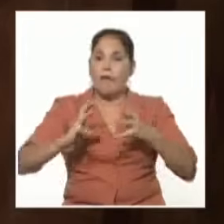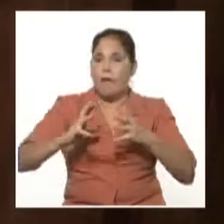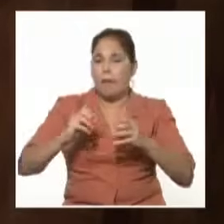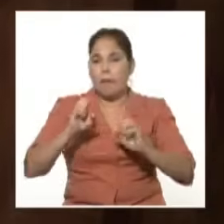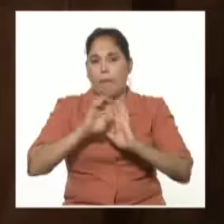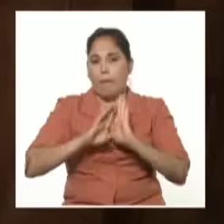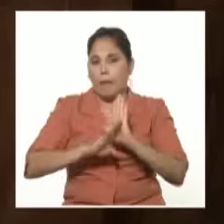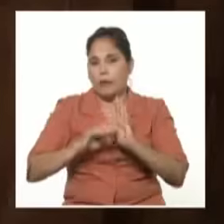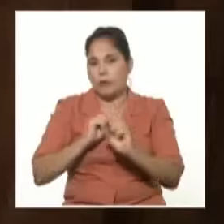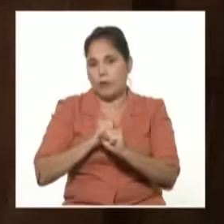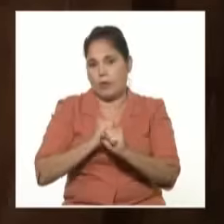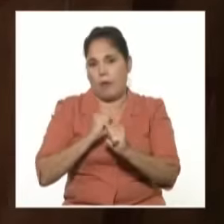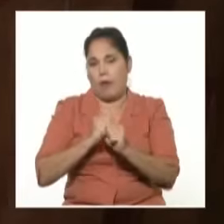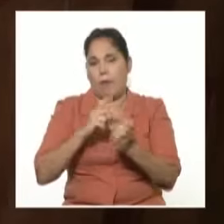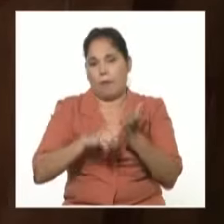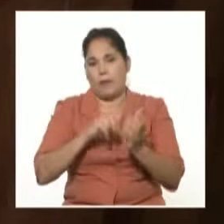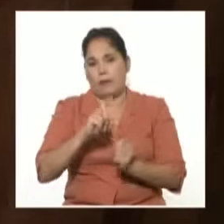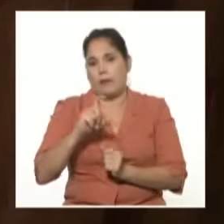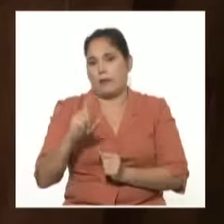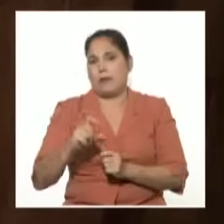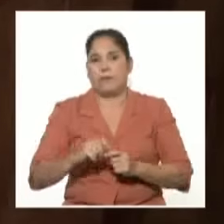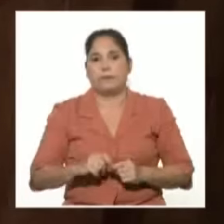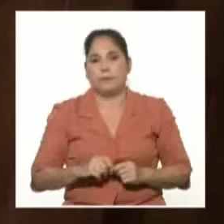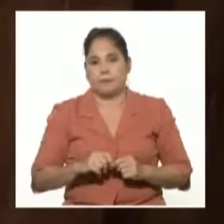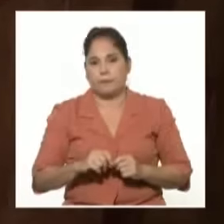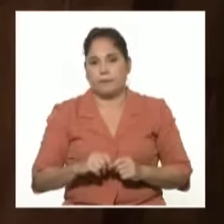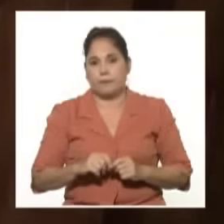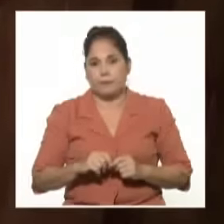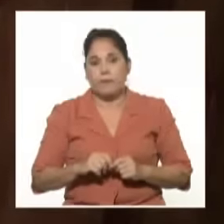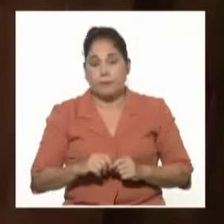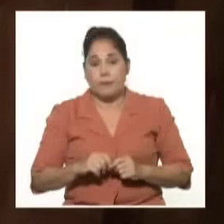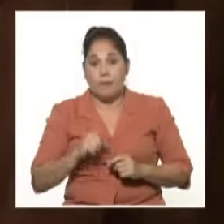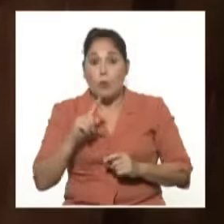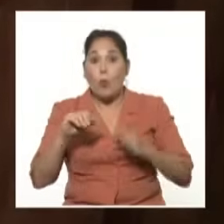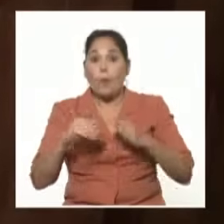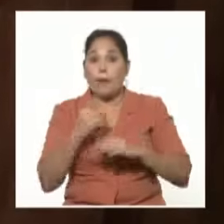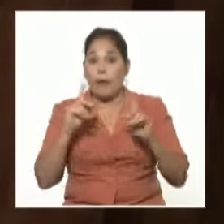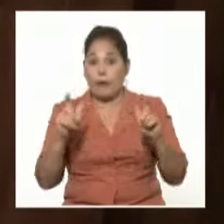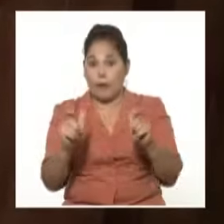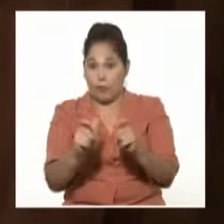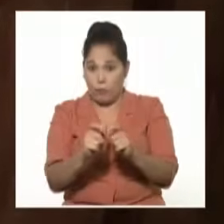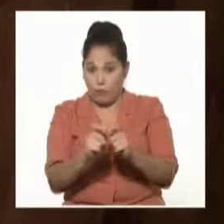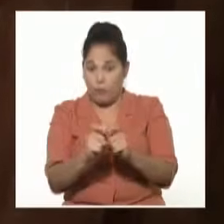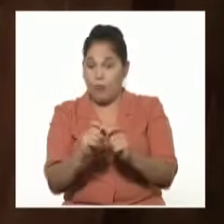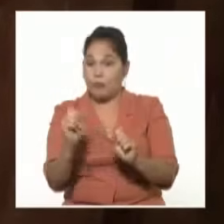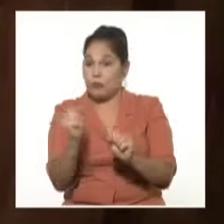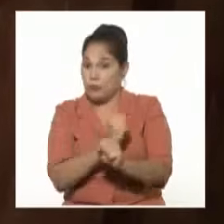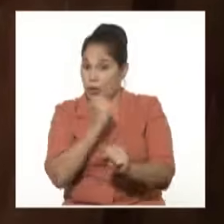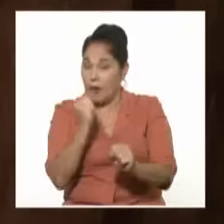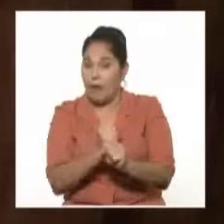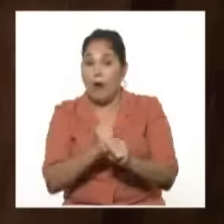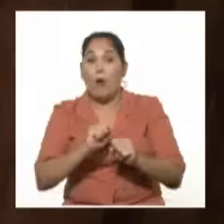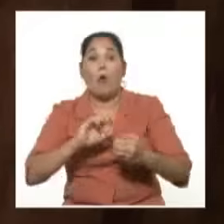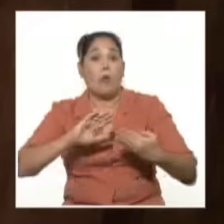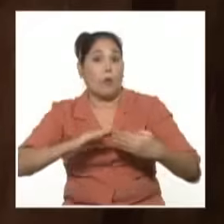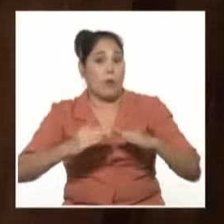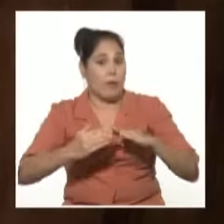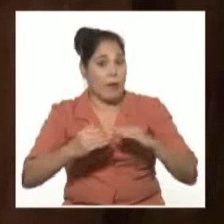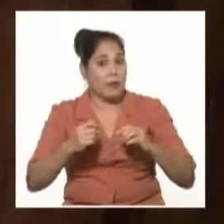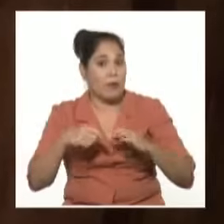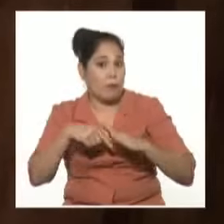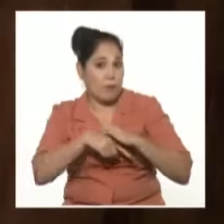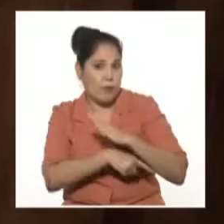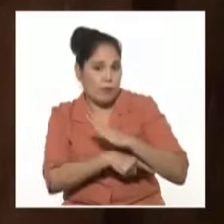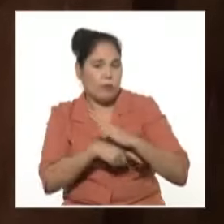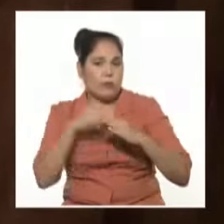métodos del trabajo partidista. En un solo día de reunión hemos logrado debates profundos,